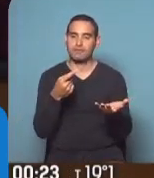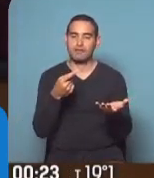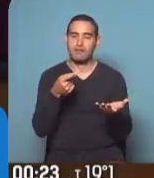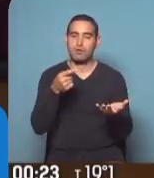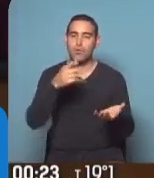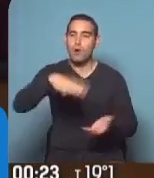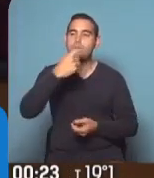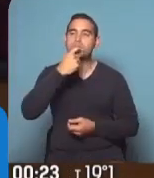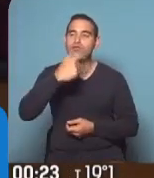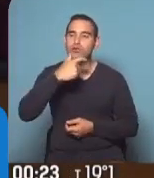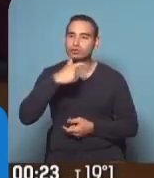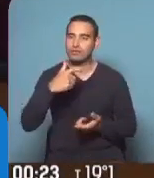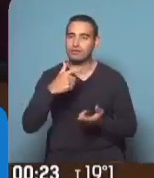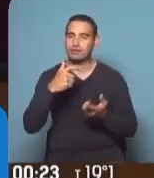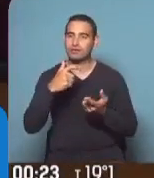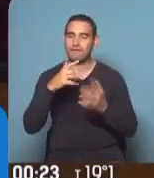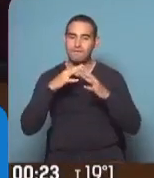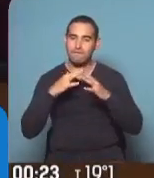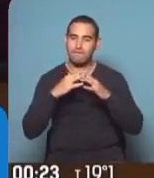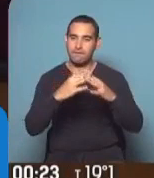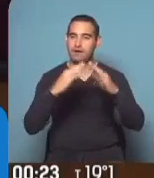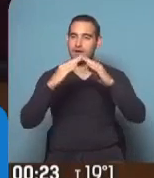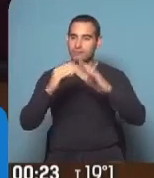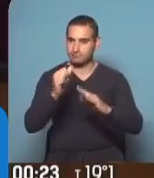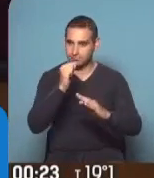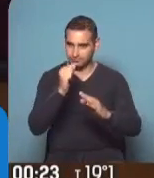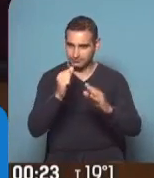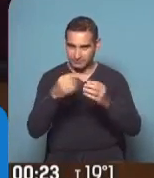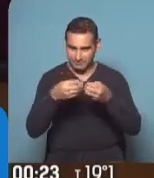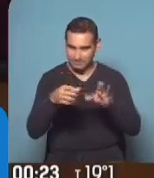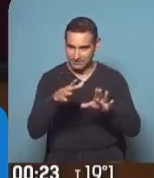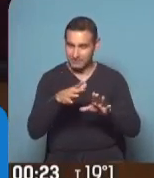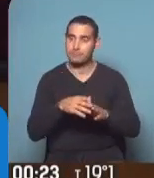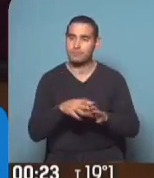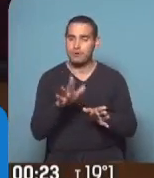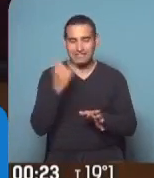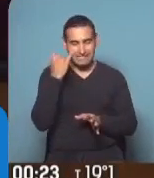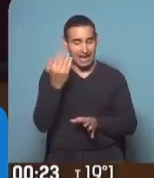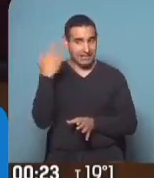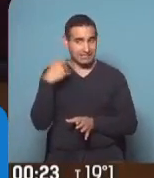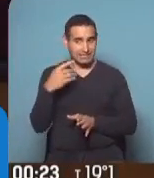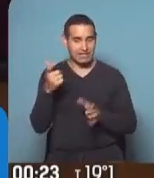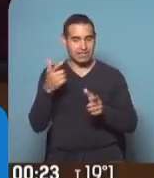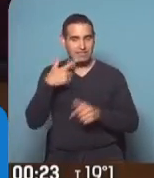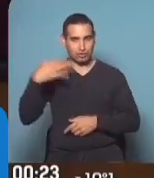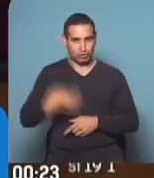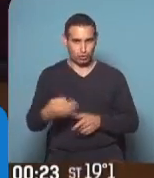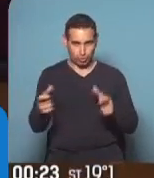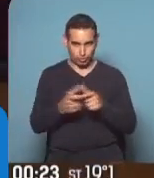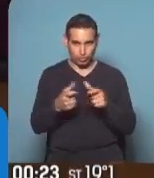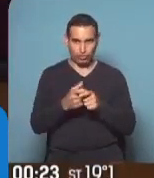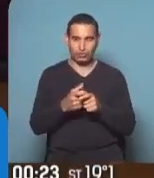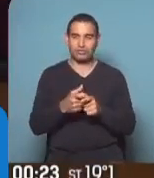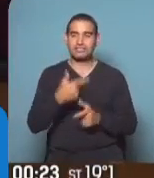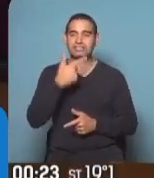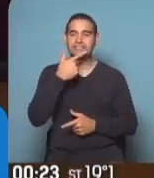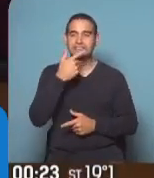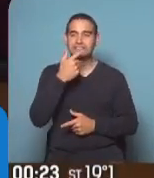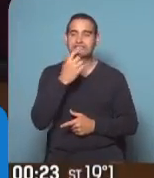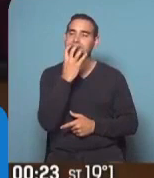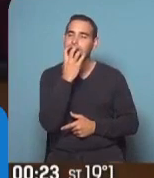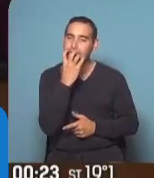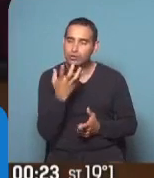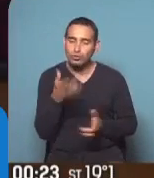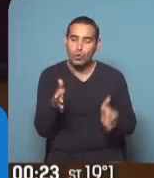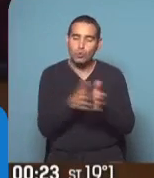Mendoza. Eso fue por decisión de una reunión que mantuvo Domingo Faustino Sarmiento con el gobernador